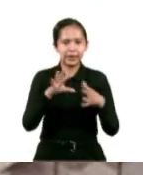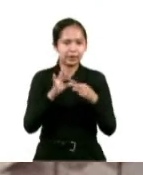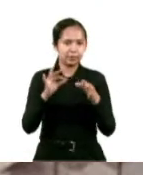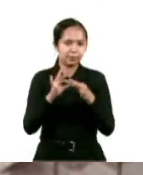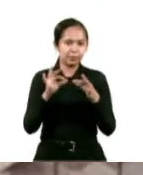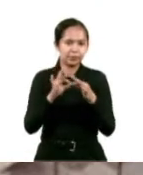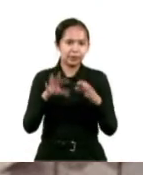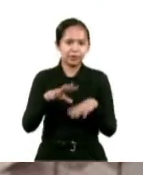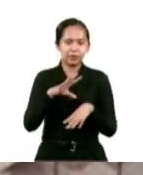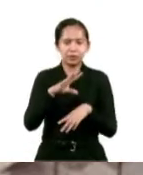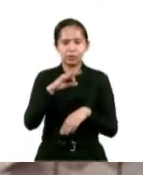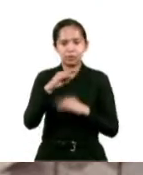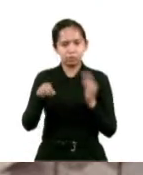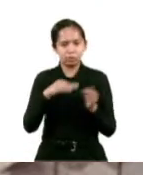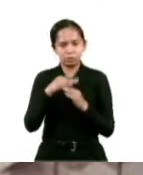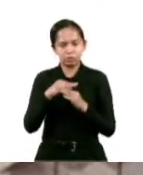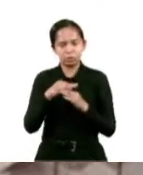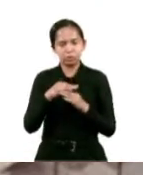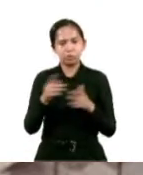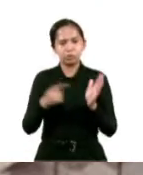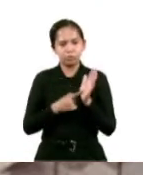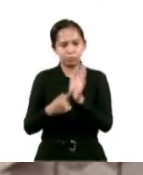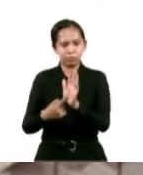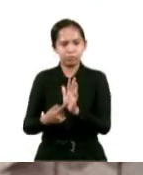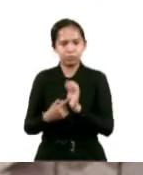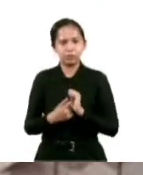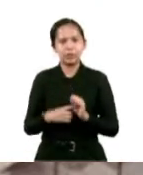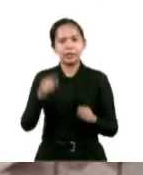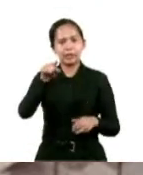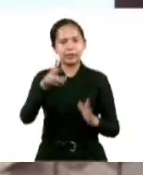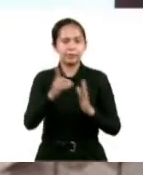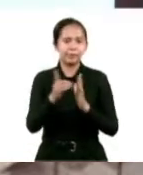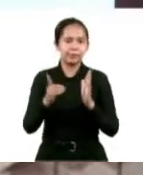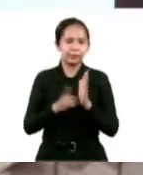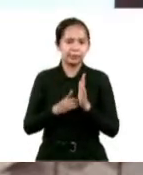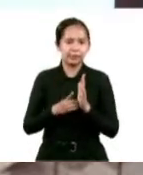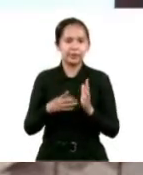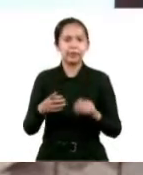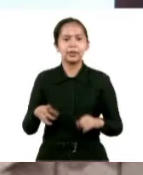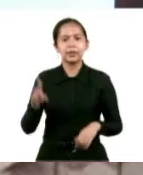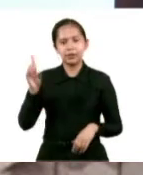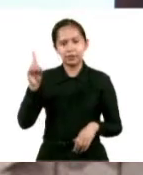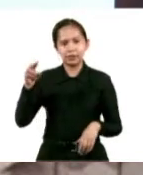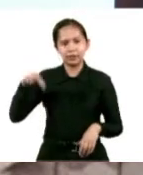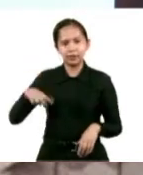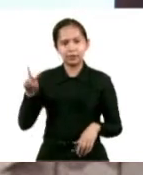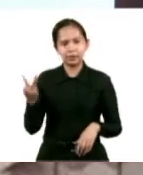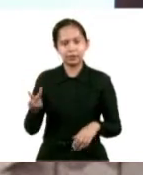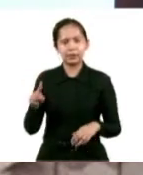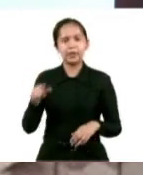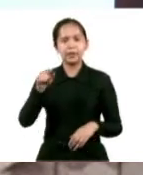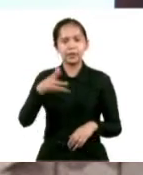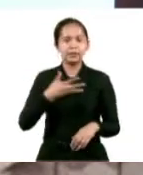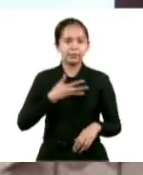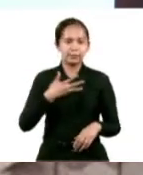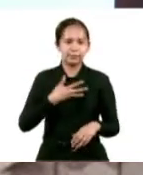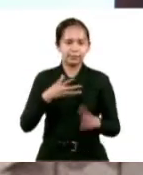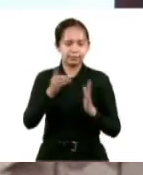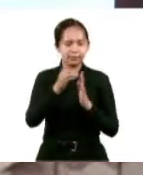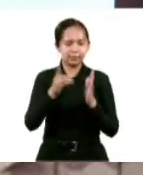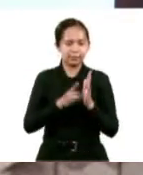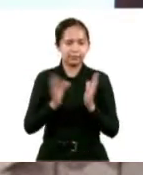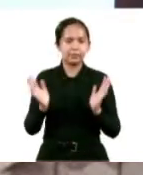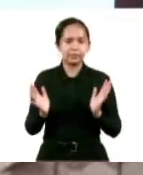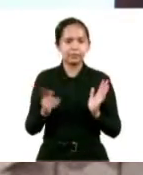todas estas menciones que estamos haciendo, está el documento de DNB y está la referencia, son